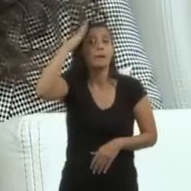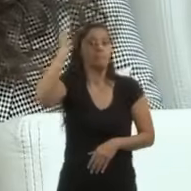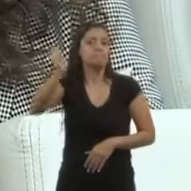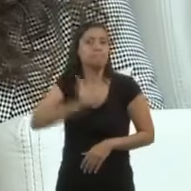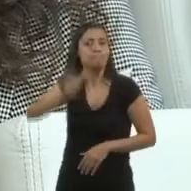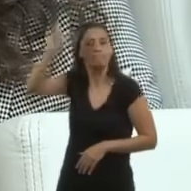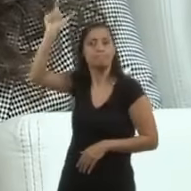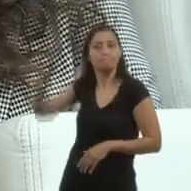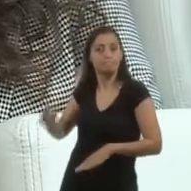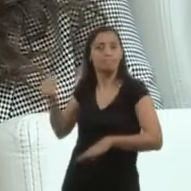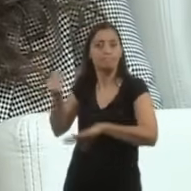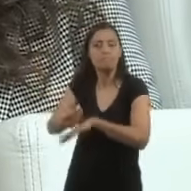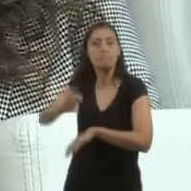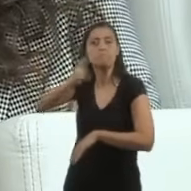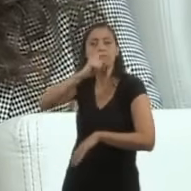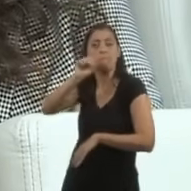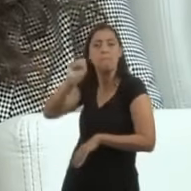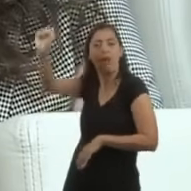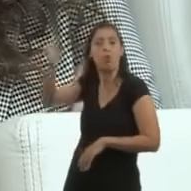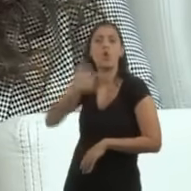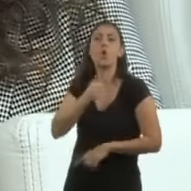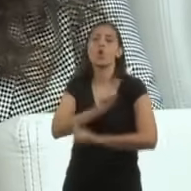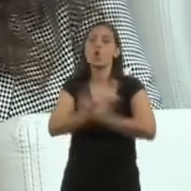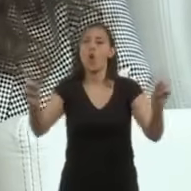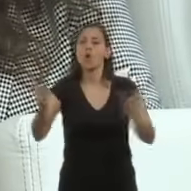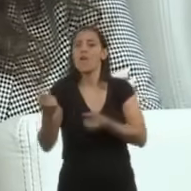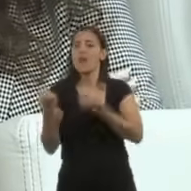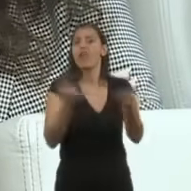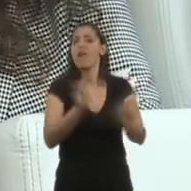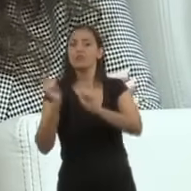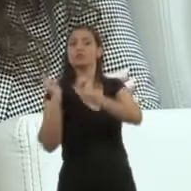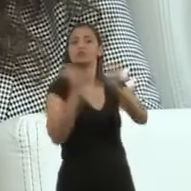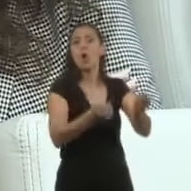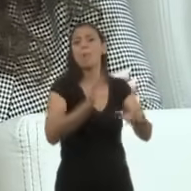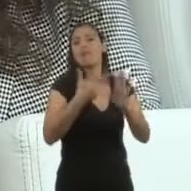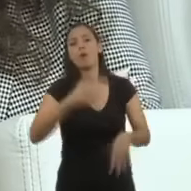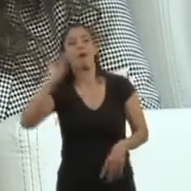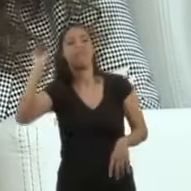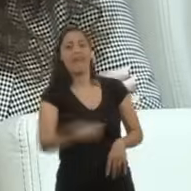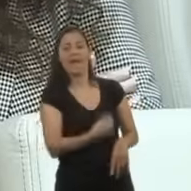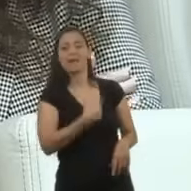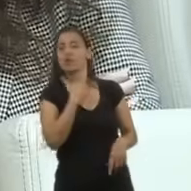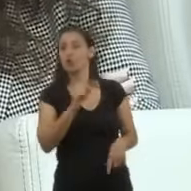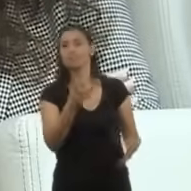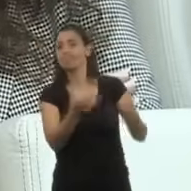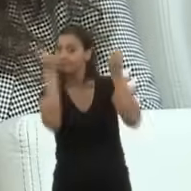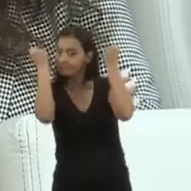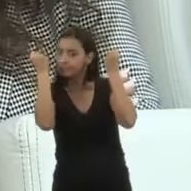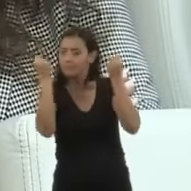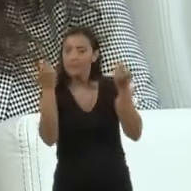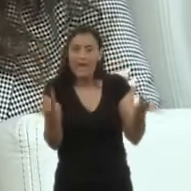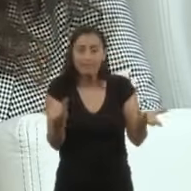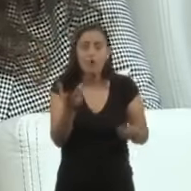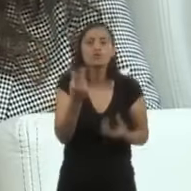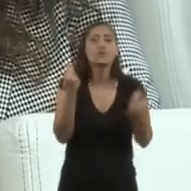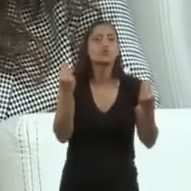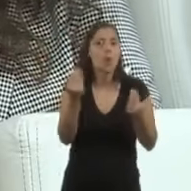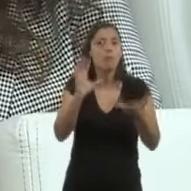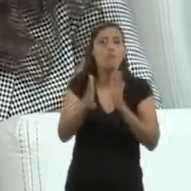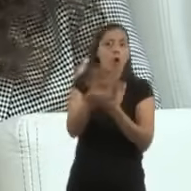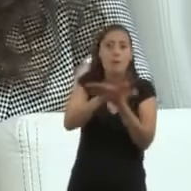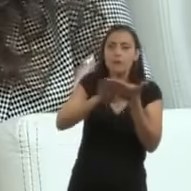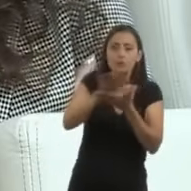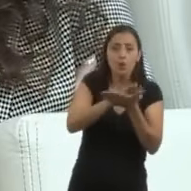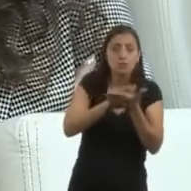Maduro no quiere entregar el poder Cómo van a hacer para que esto que